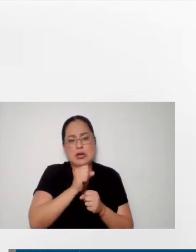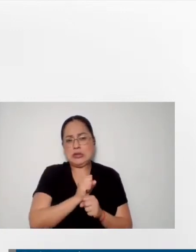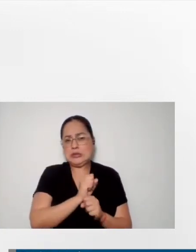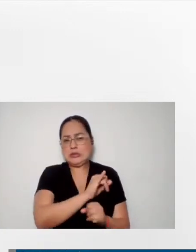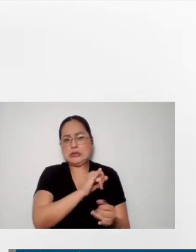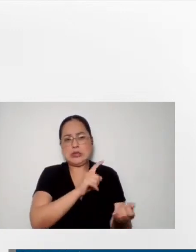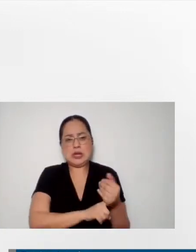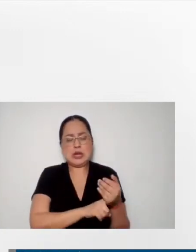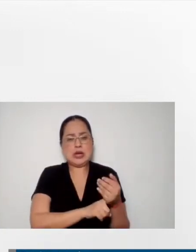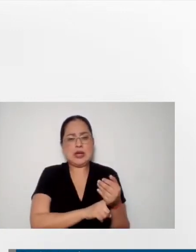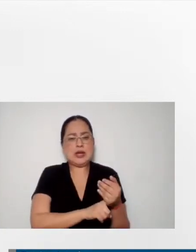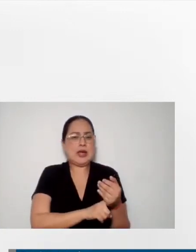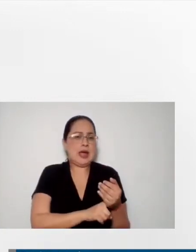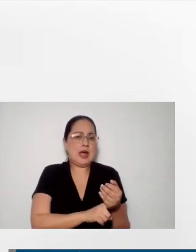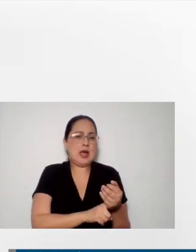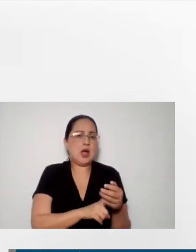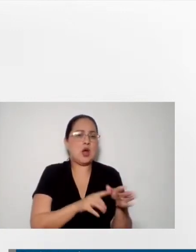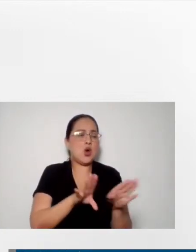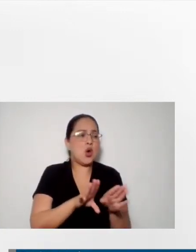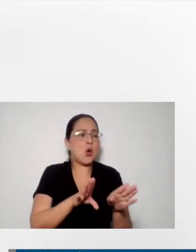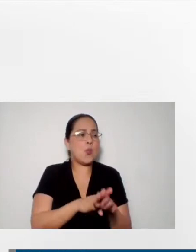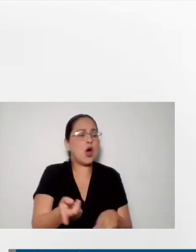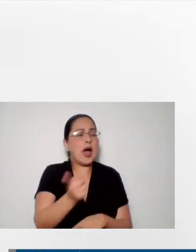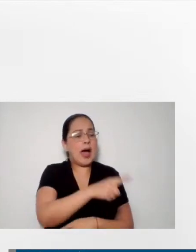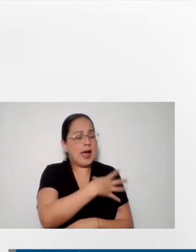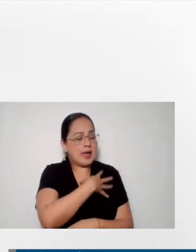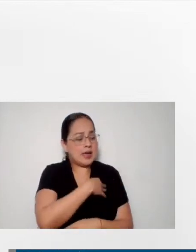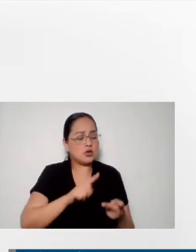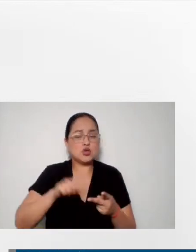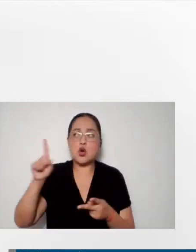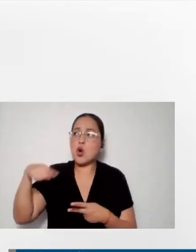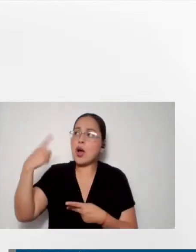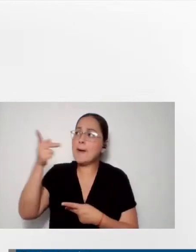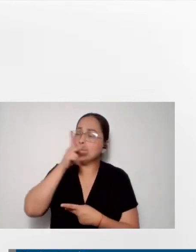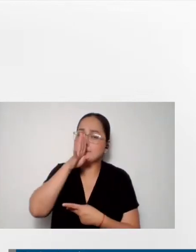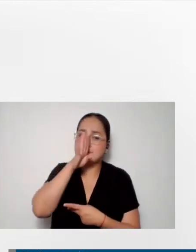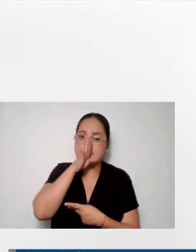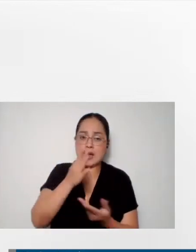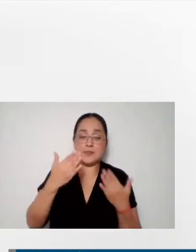hacia abajo y de abajo hacia arriba. Desde el punto de vista jurisdiccional, la